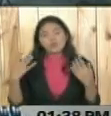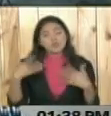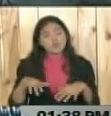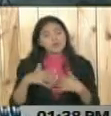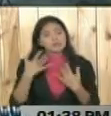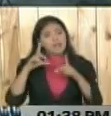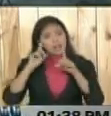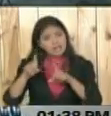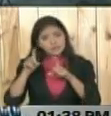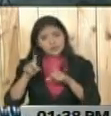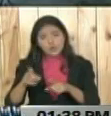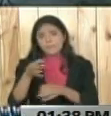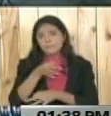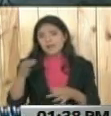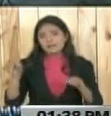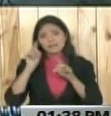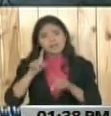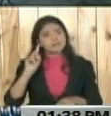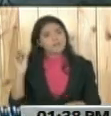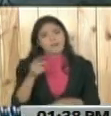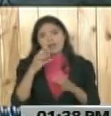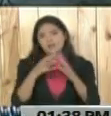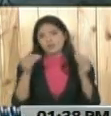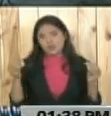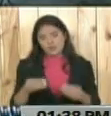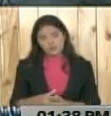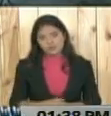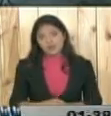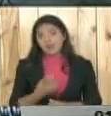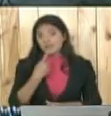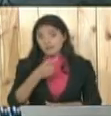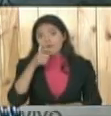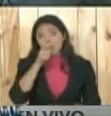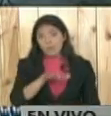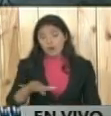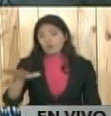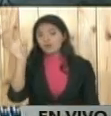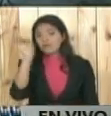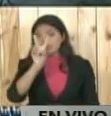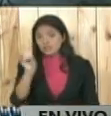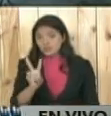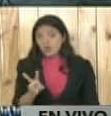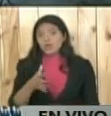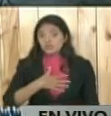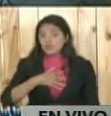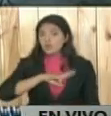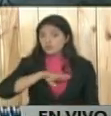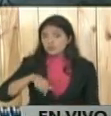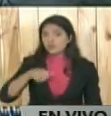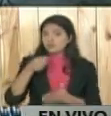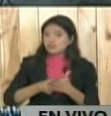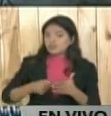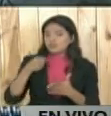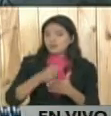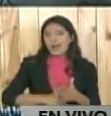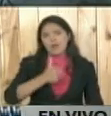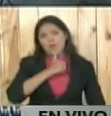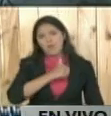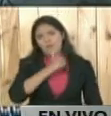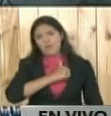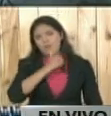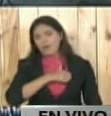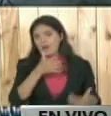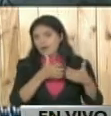lección, una gran enseñanza para todos nosotros. Le digo al pueblo de Venezuela, nosotros estamos empeñados no solo en resistir la